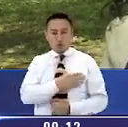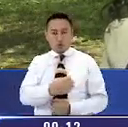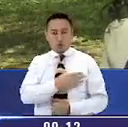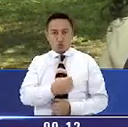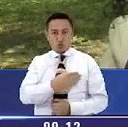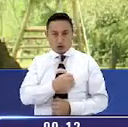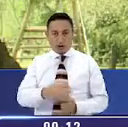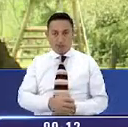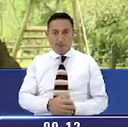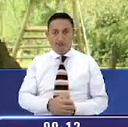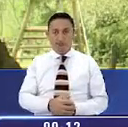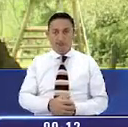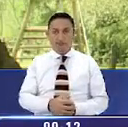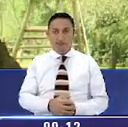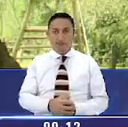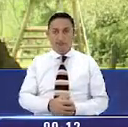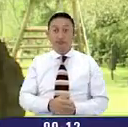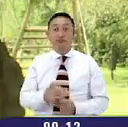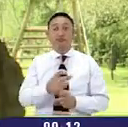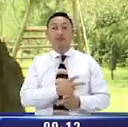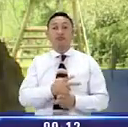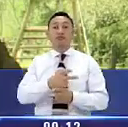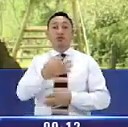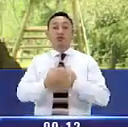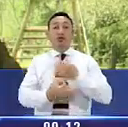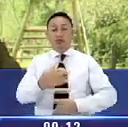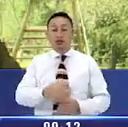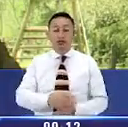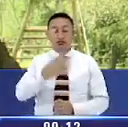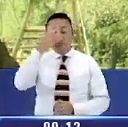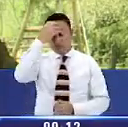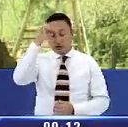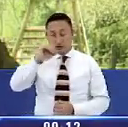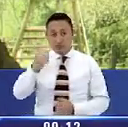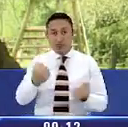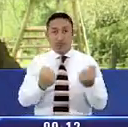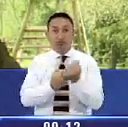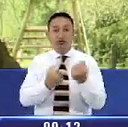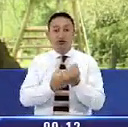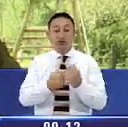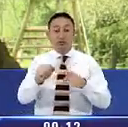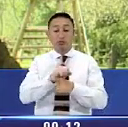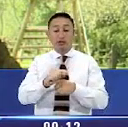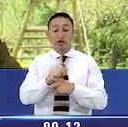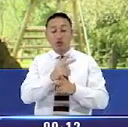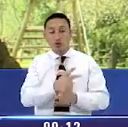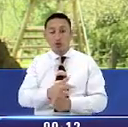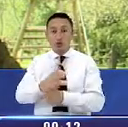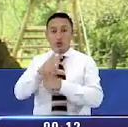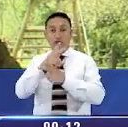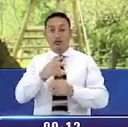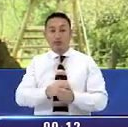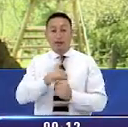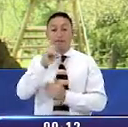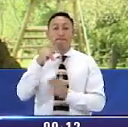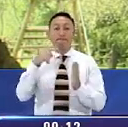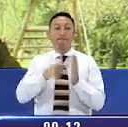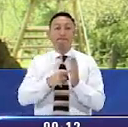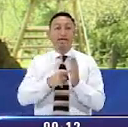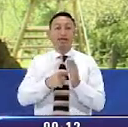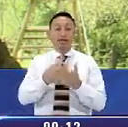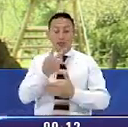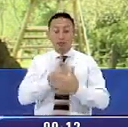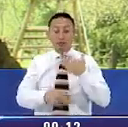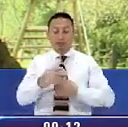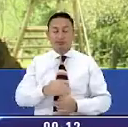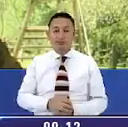también lo manejamos. Consejería nutricional y talleres educativos para fortalecer las prácticas de cuidado durante los 1000 primeros días de vida, desde el